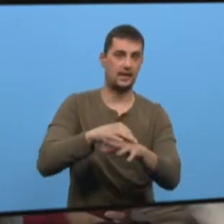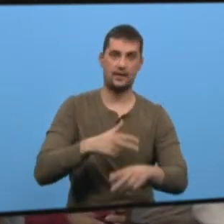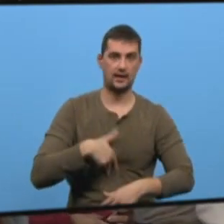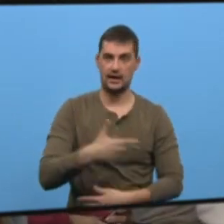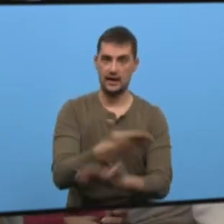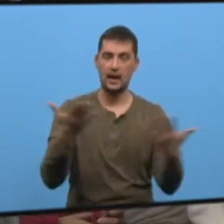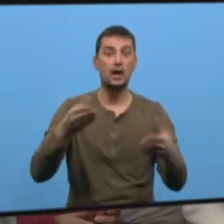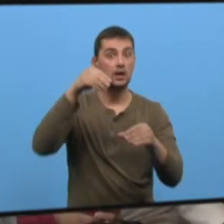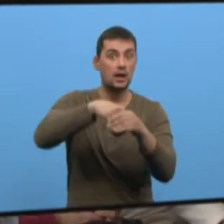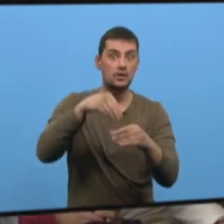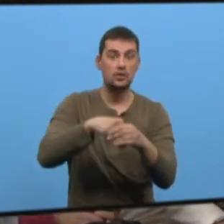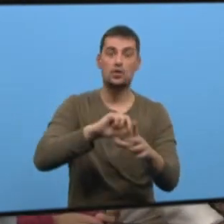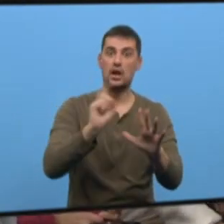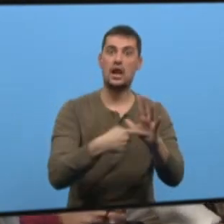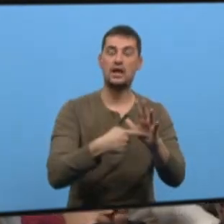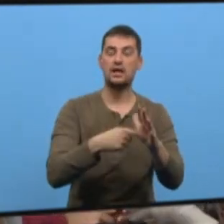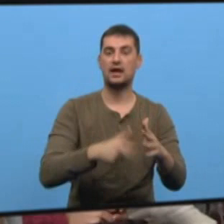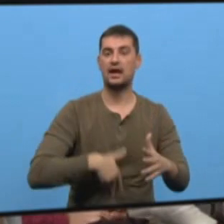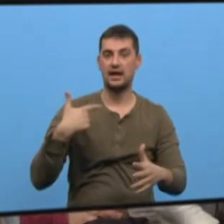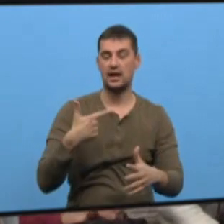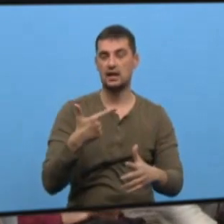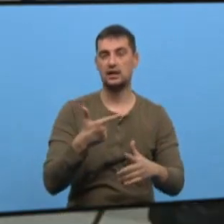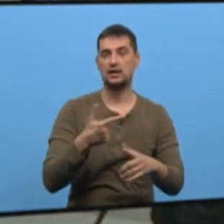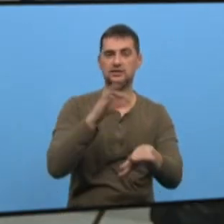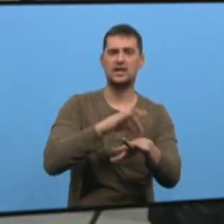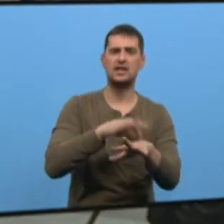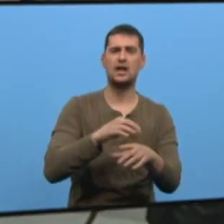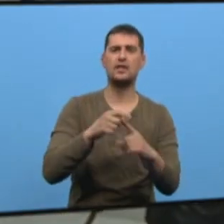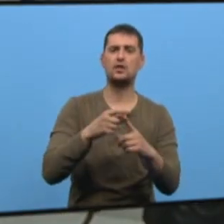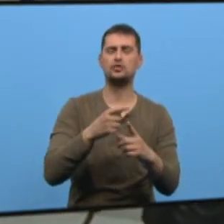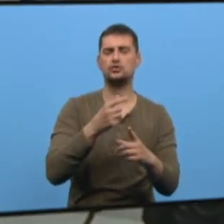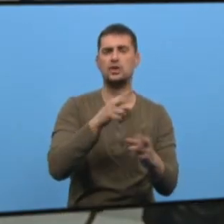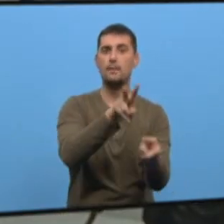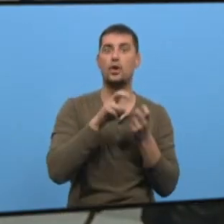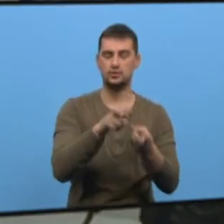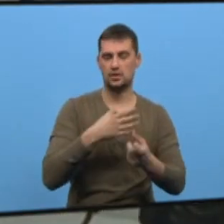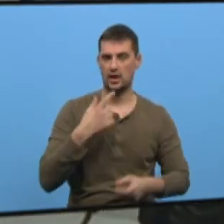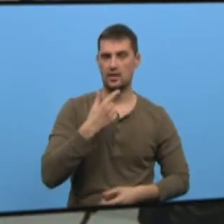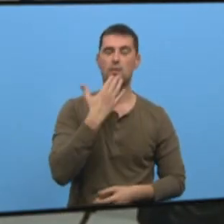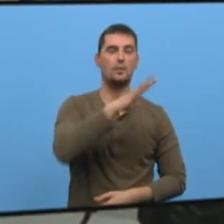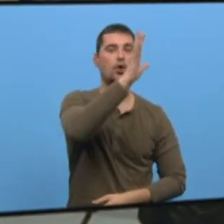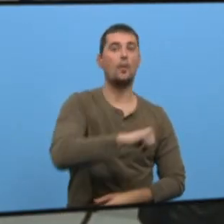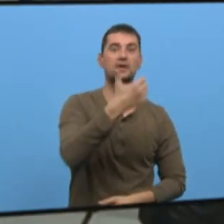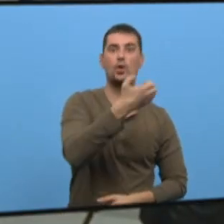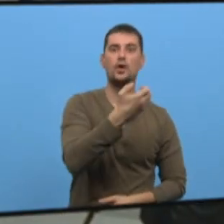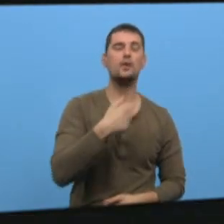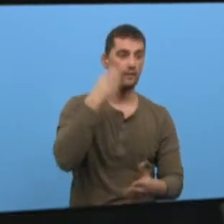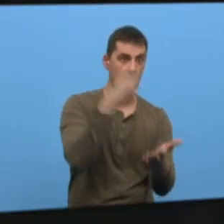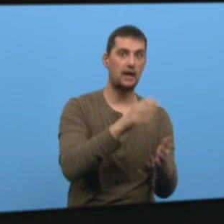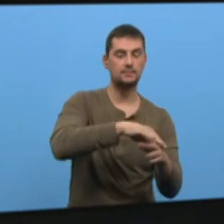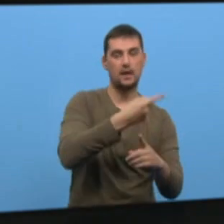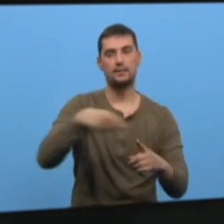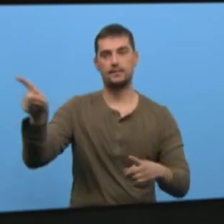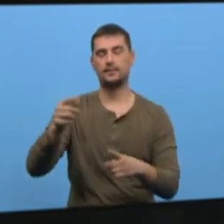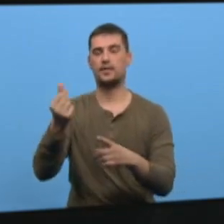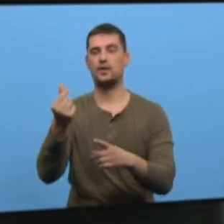va incluida desde la Ley General de sanidad en los impuestos es decir cada vez que compras un bolígrafo pagas sanidad yo soy médico de la